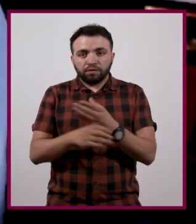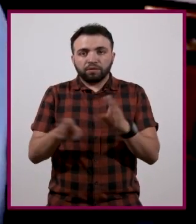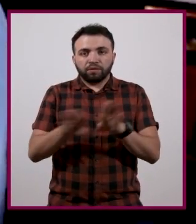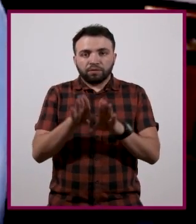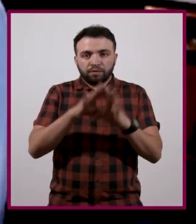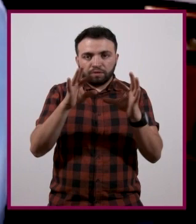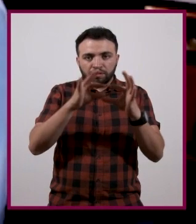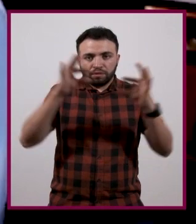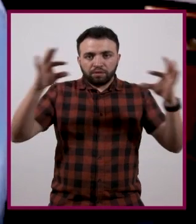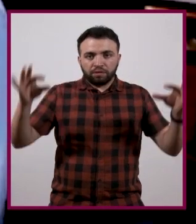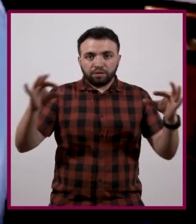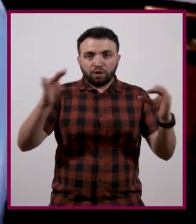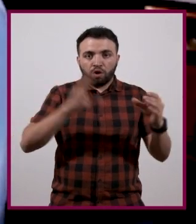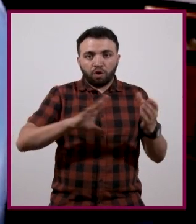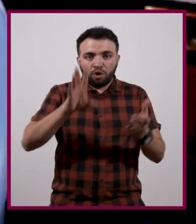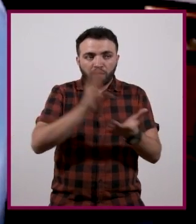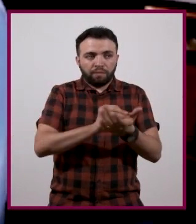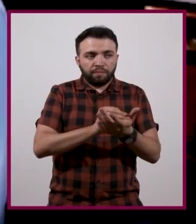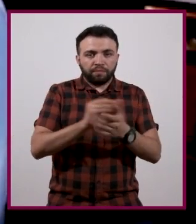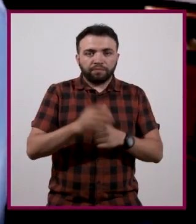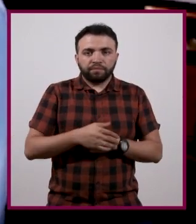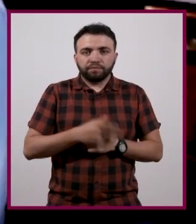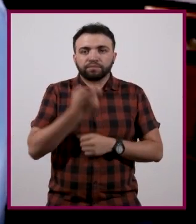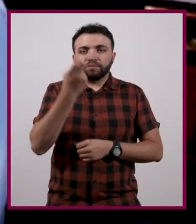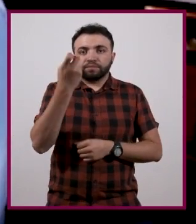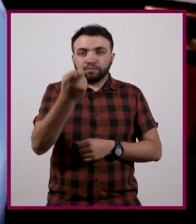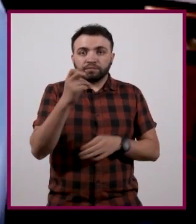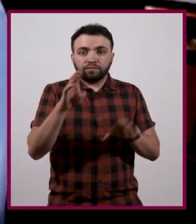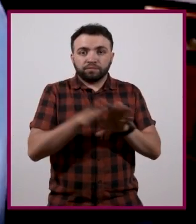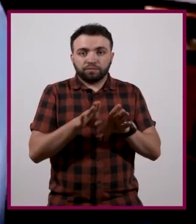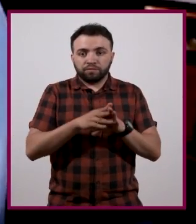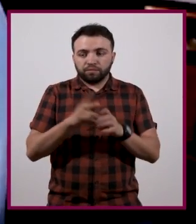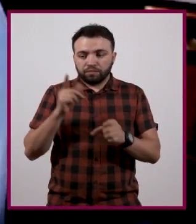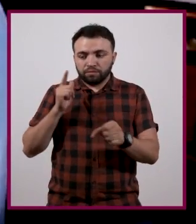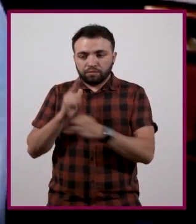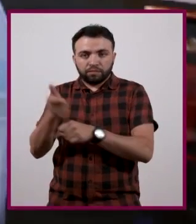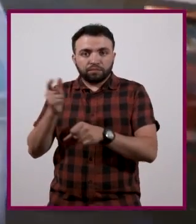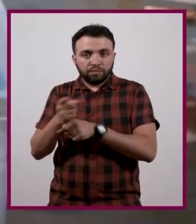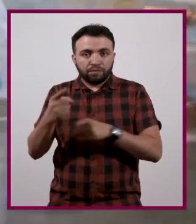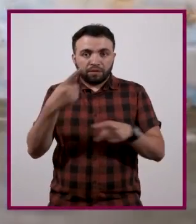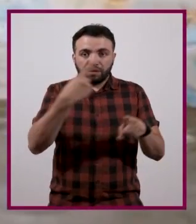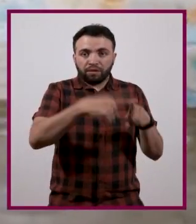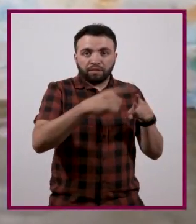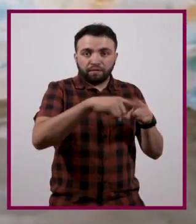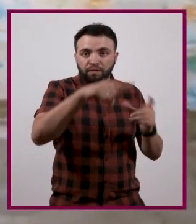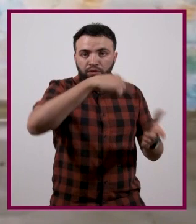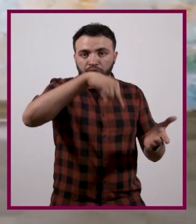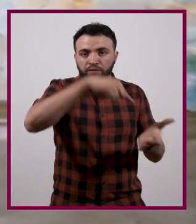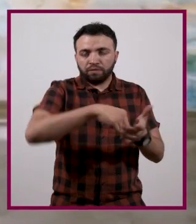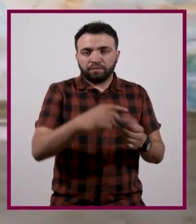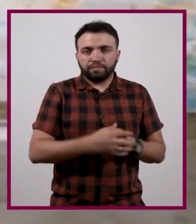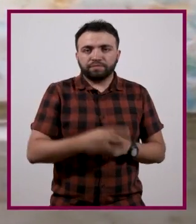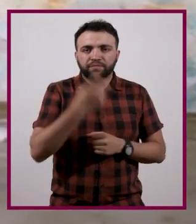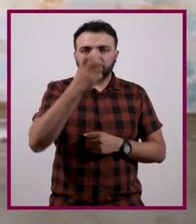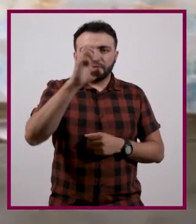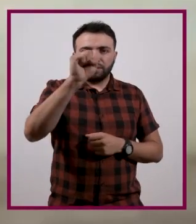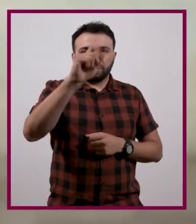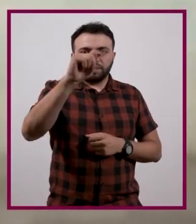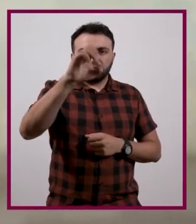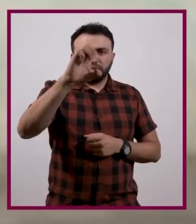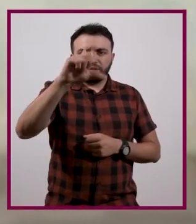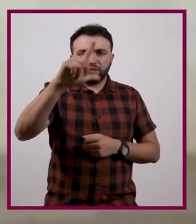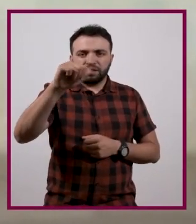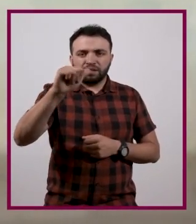estelas completas que aparecen en distintos lugares de la región. Las estelas no son